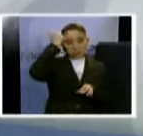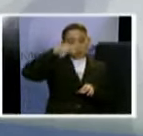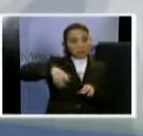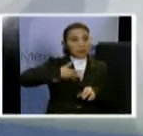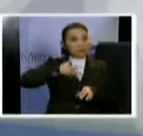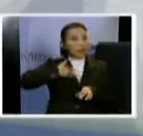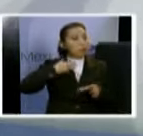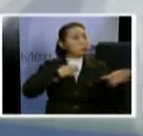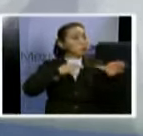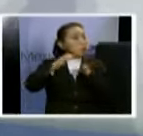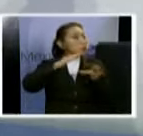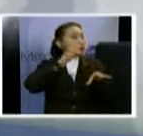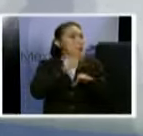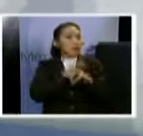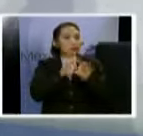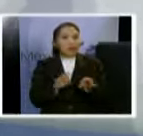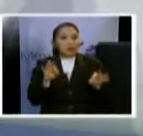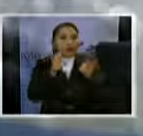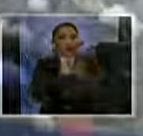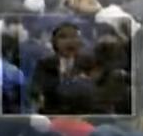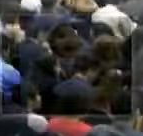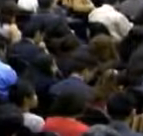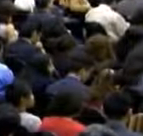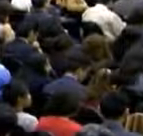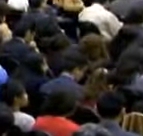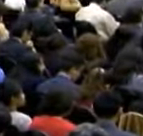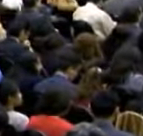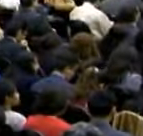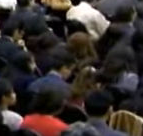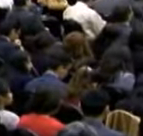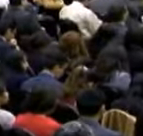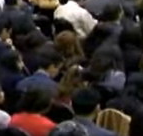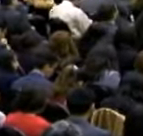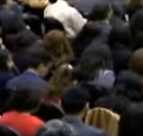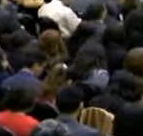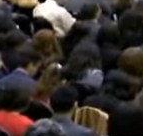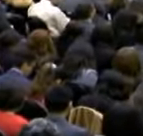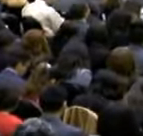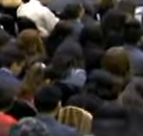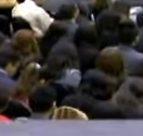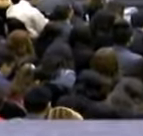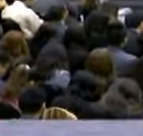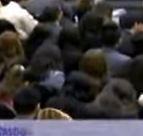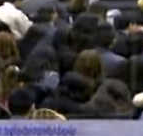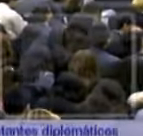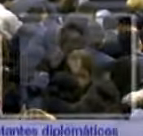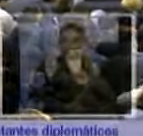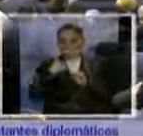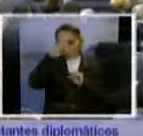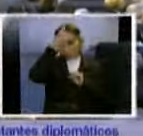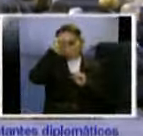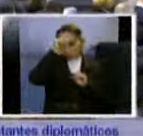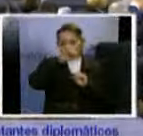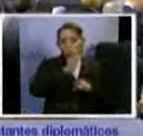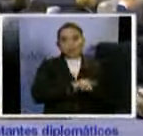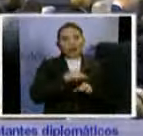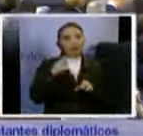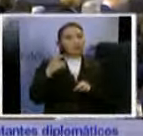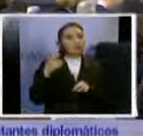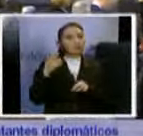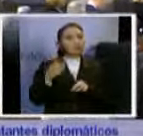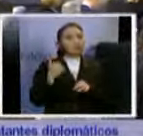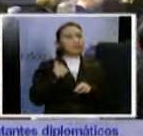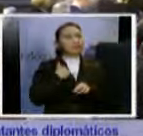tenemos ya un comercio mucho más importante que su madre patria, que es Inglaterra, o que en términos de los recientes acuerdos, mucho más